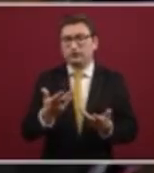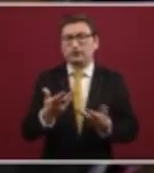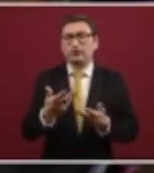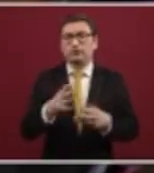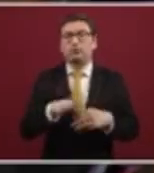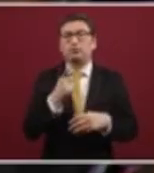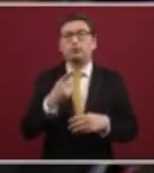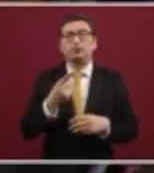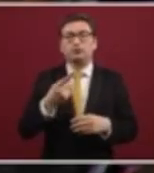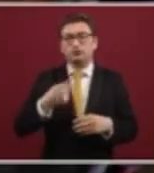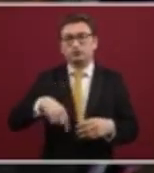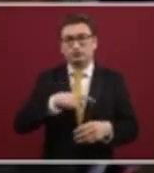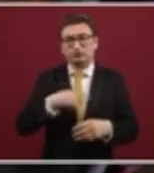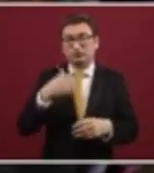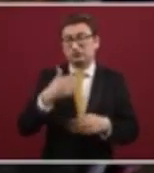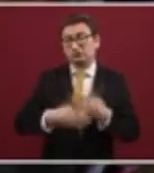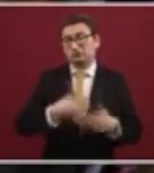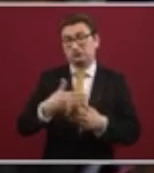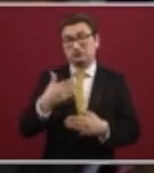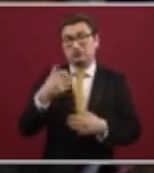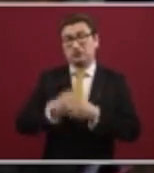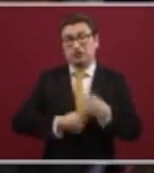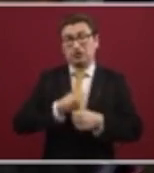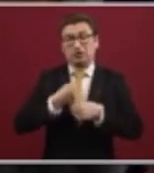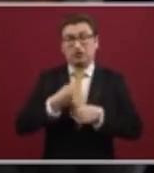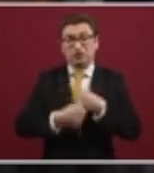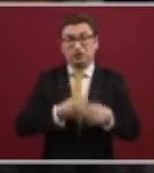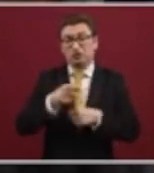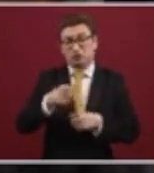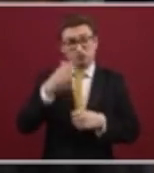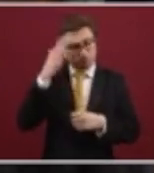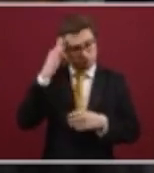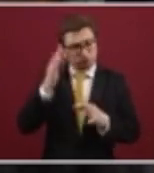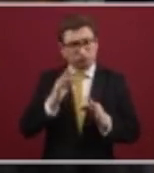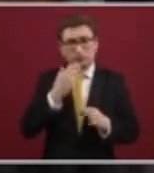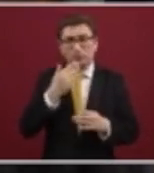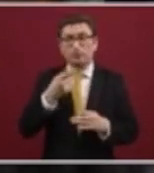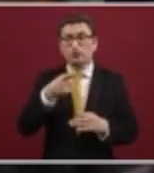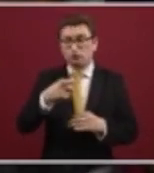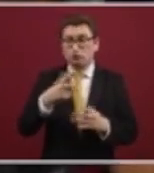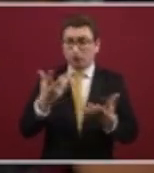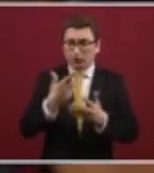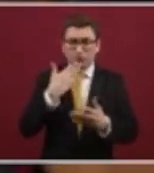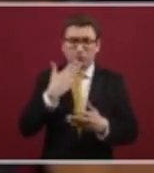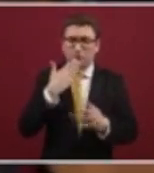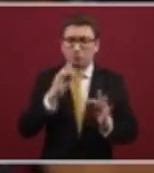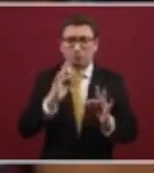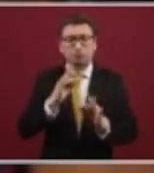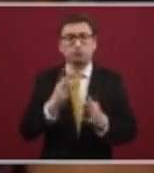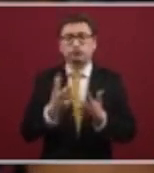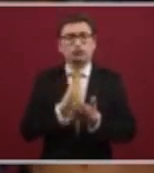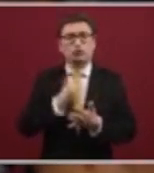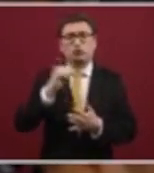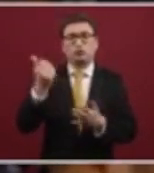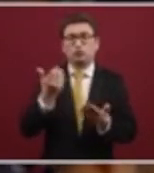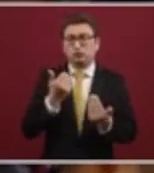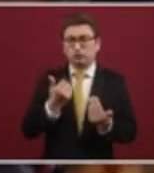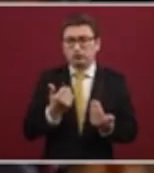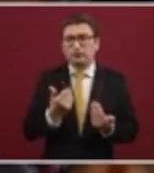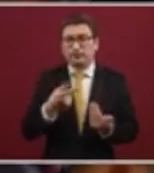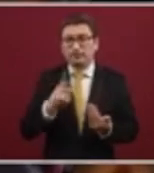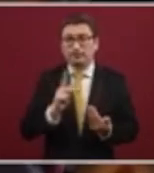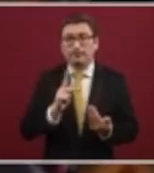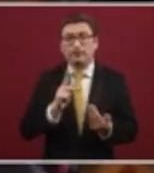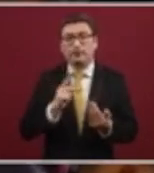varias décadas. Esperemos que haya alguien, pero es difícil lograr lo que ha logrado usted. Entonces, y en